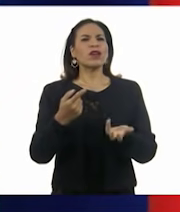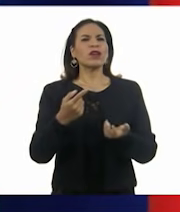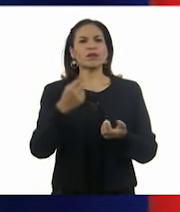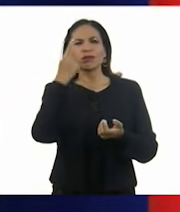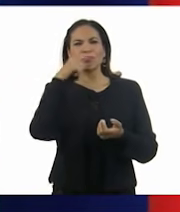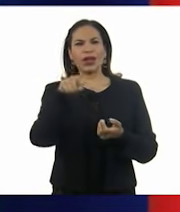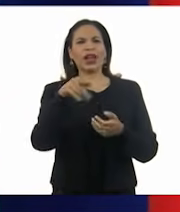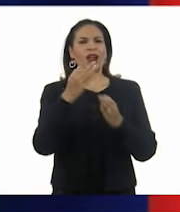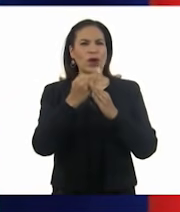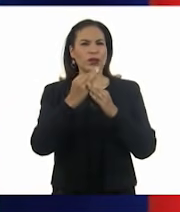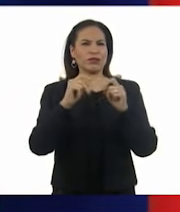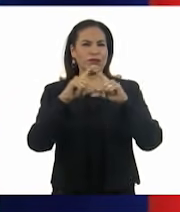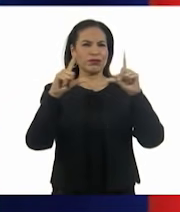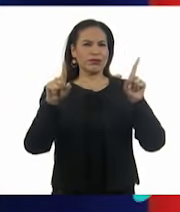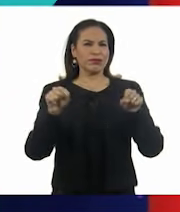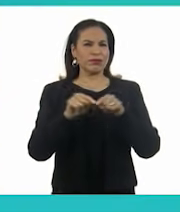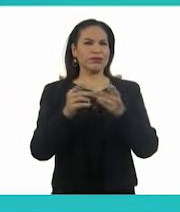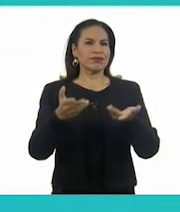propusieron para este caso?